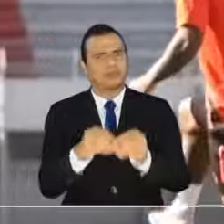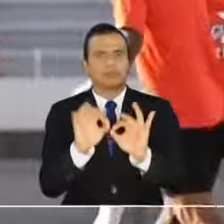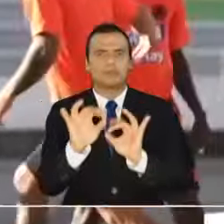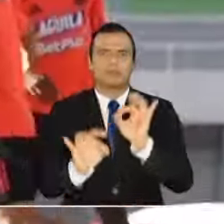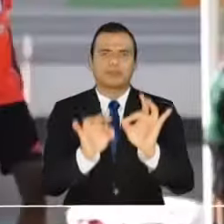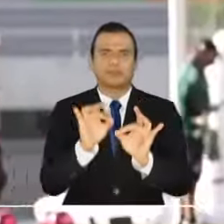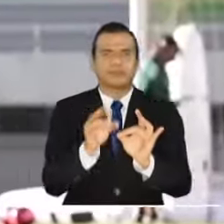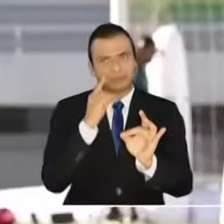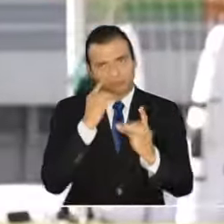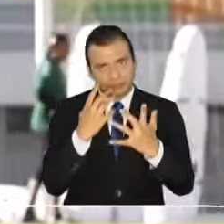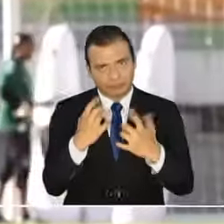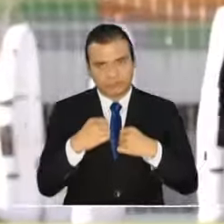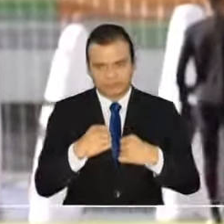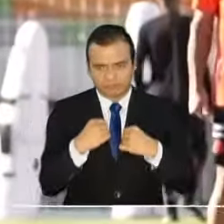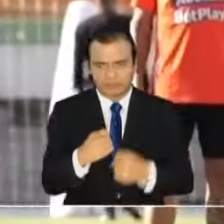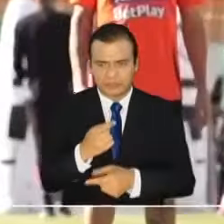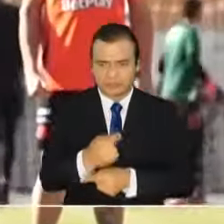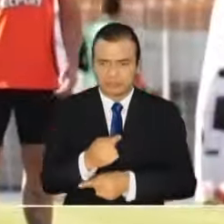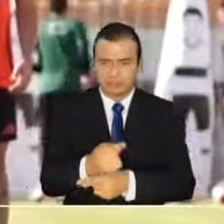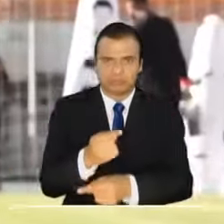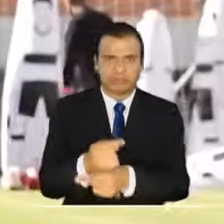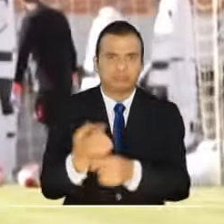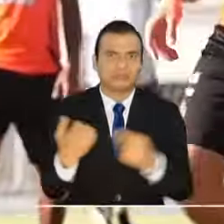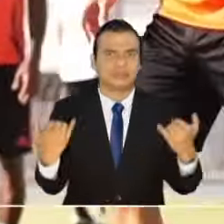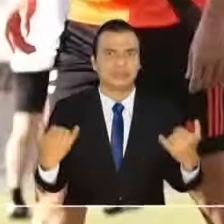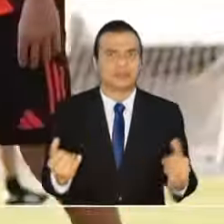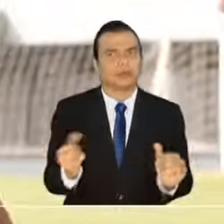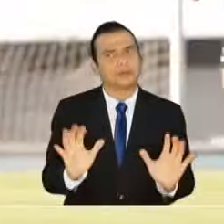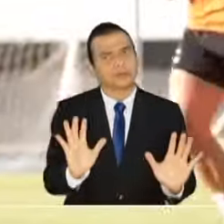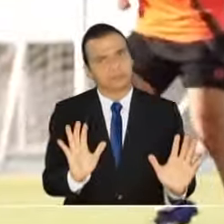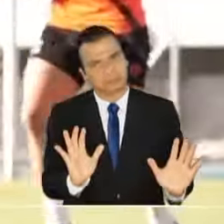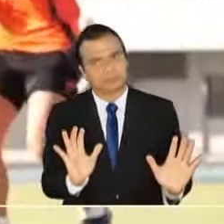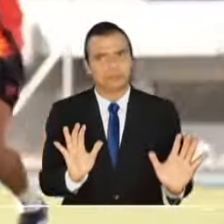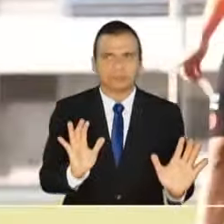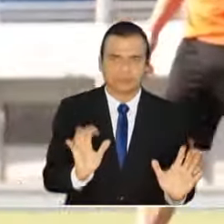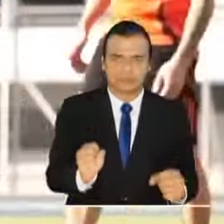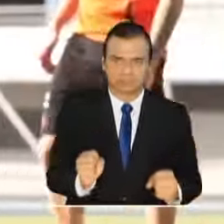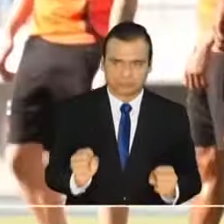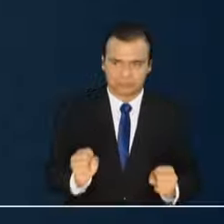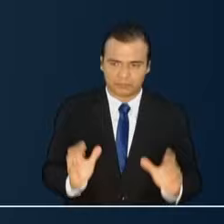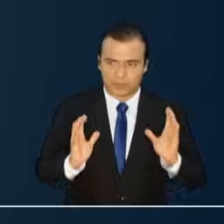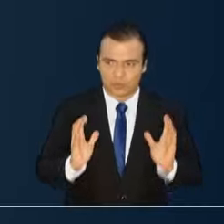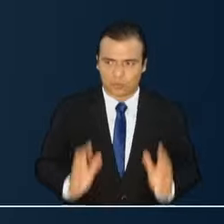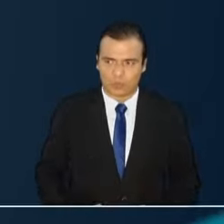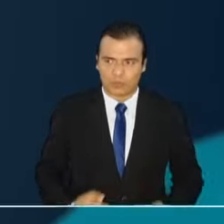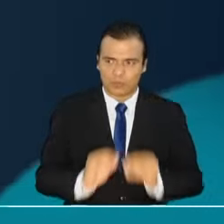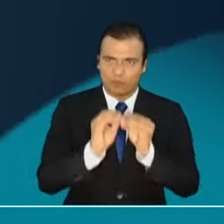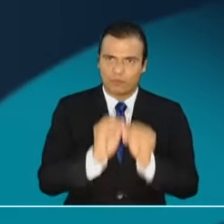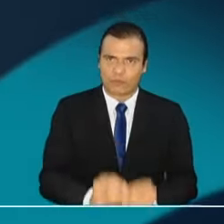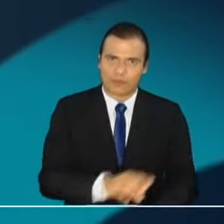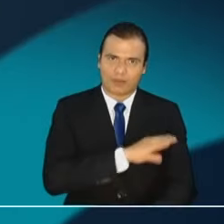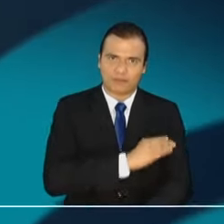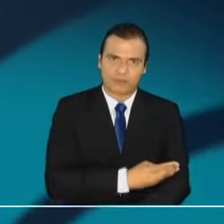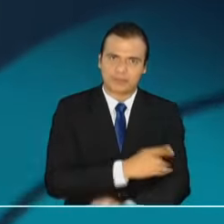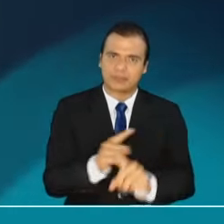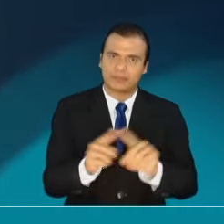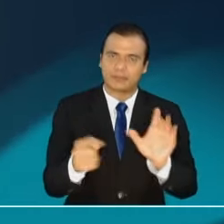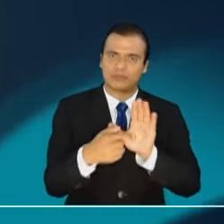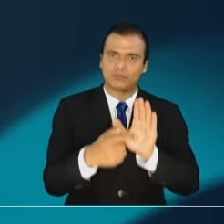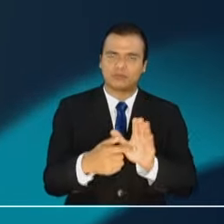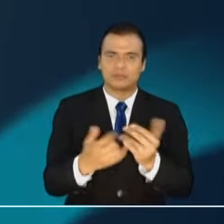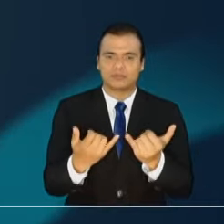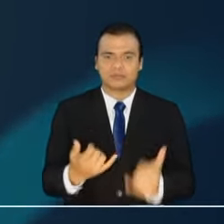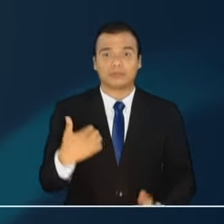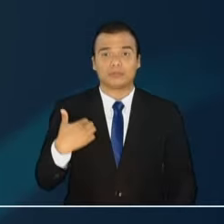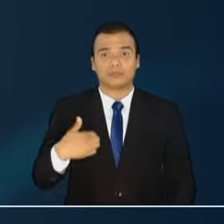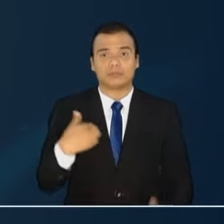juego atenuar esa diferencia física por adaptación que tiene el equipo boliviano. Argentina lidera la tabla de posiciones con